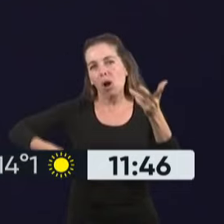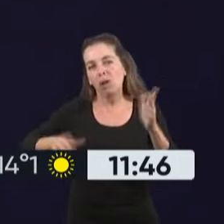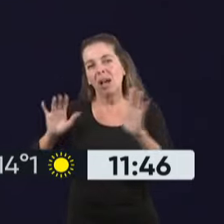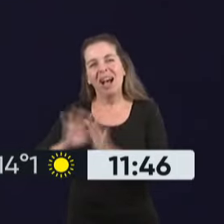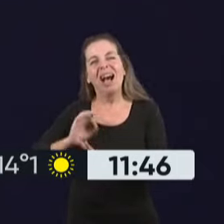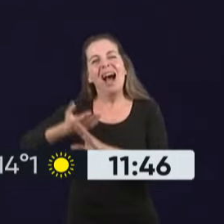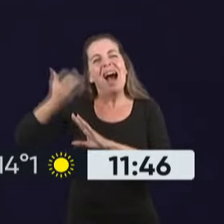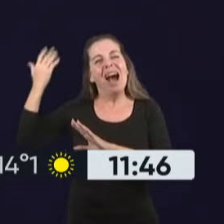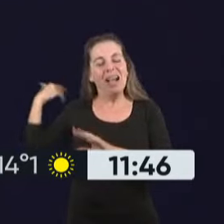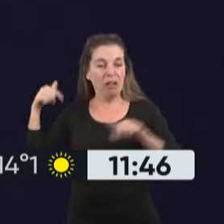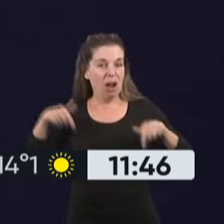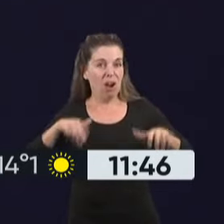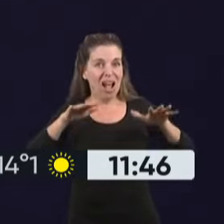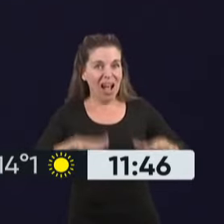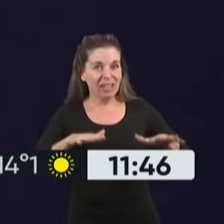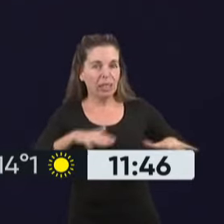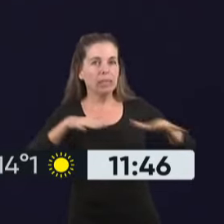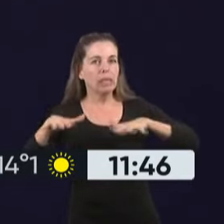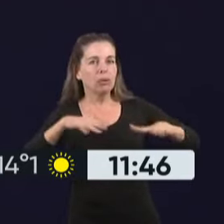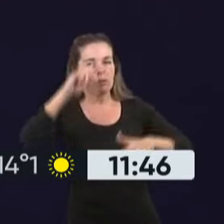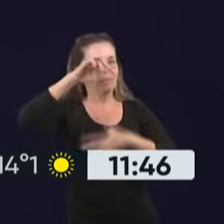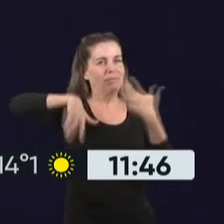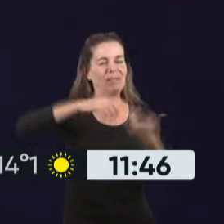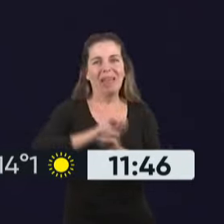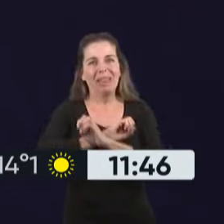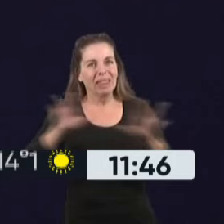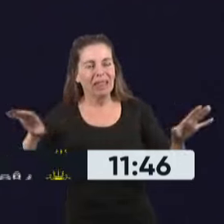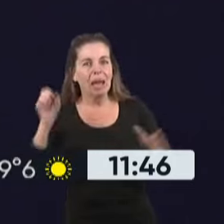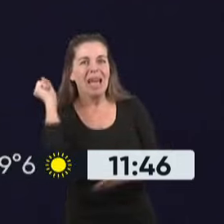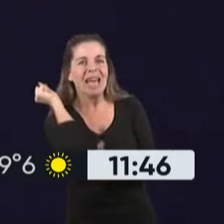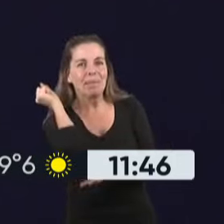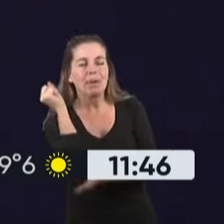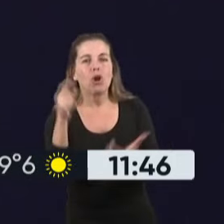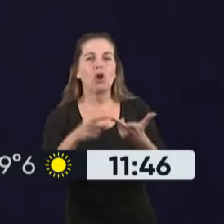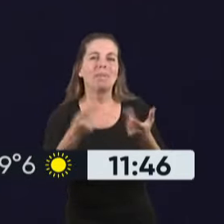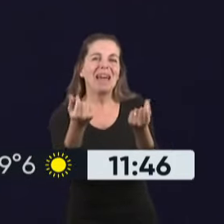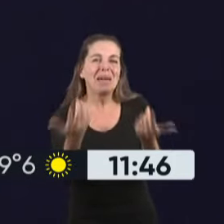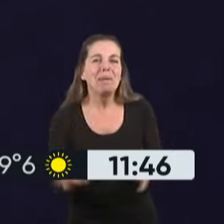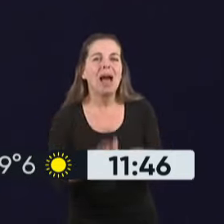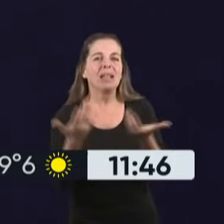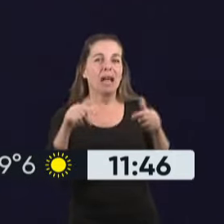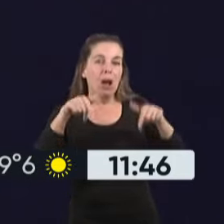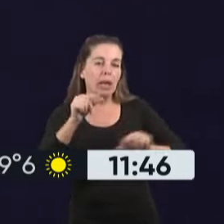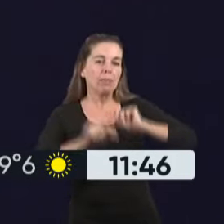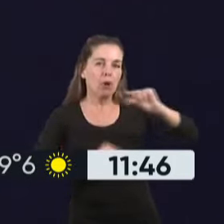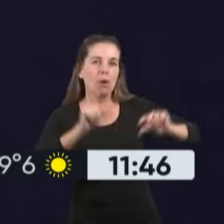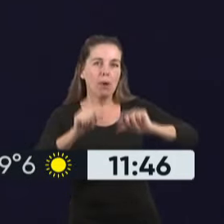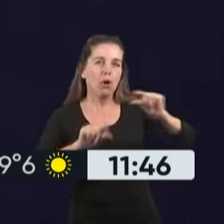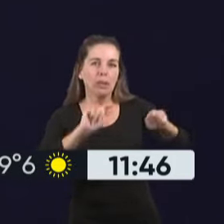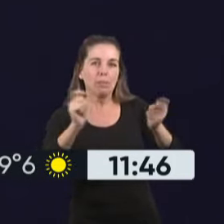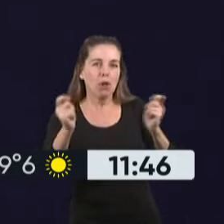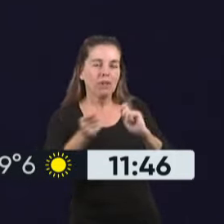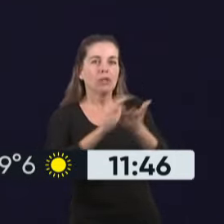¿no? En este gran desastre monetario que nos han dejado, que estamos corrigiendo, por supuesto, pero que parte incluso